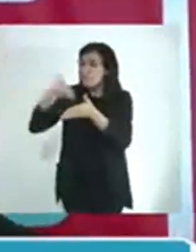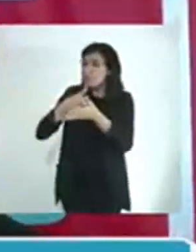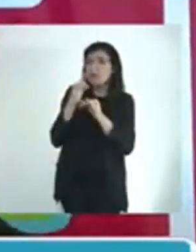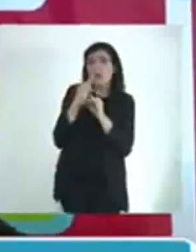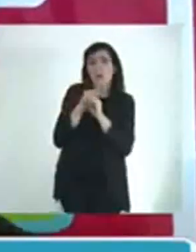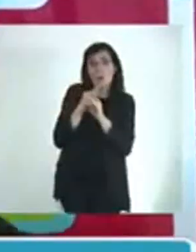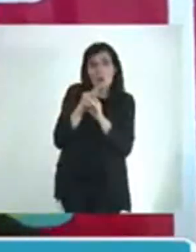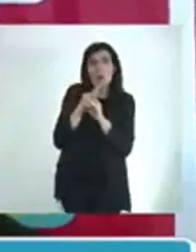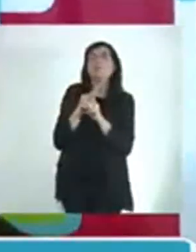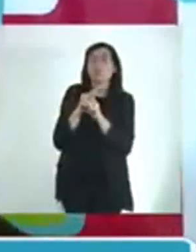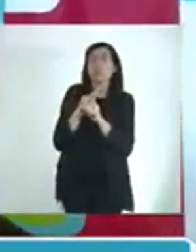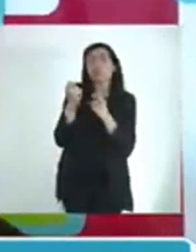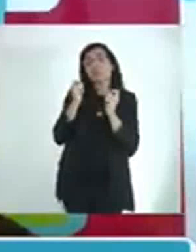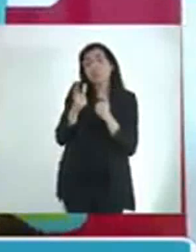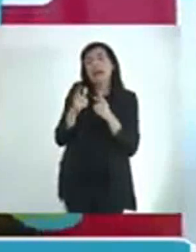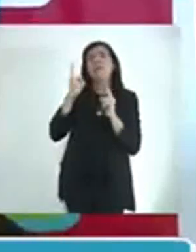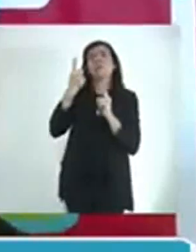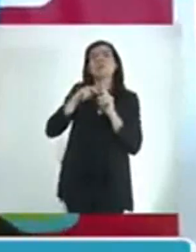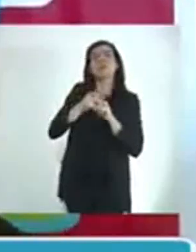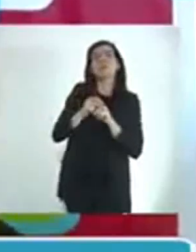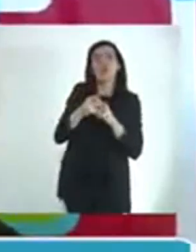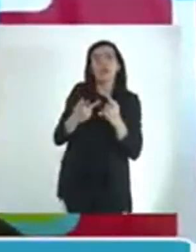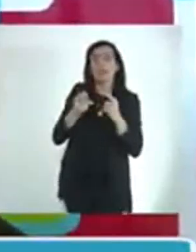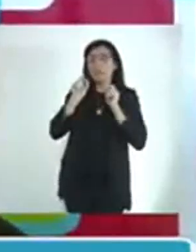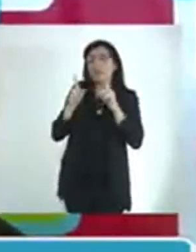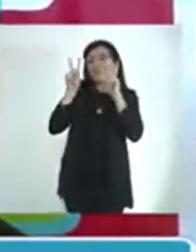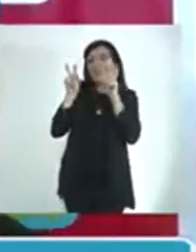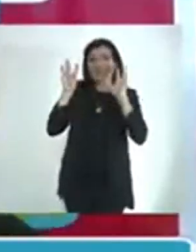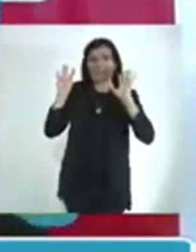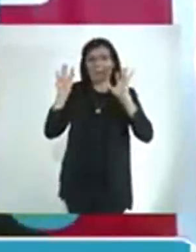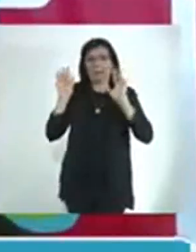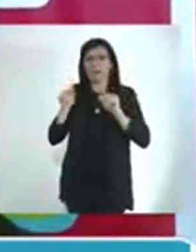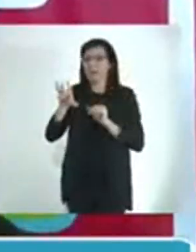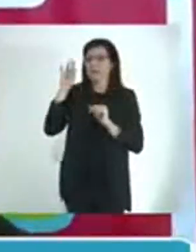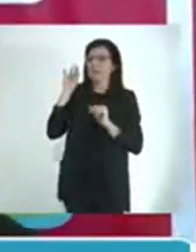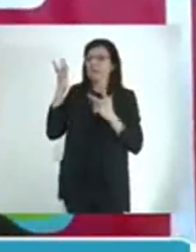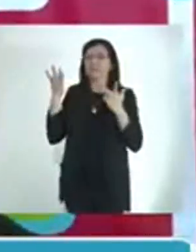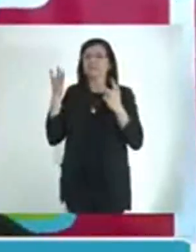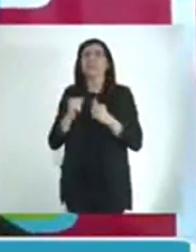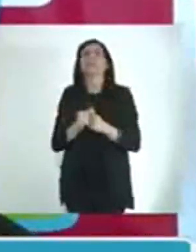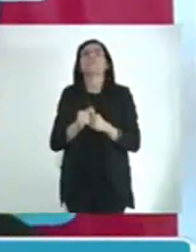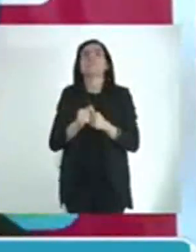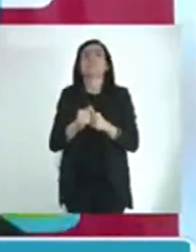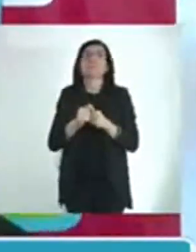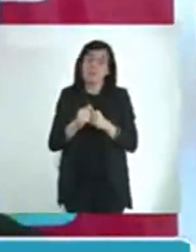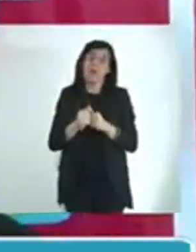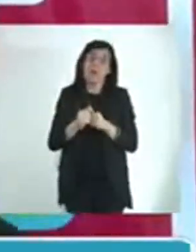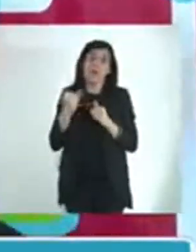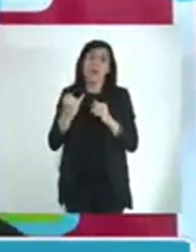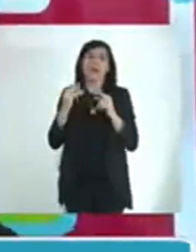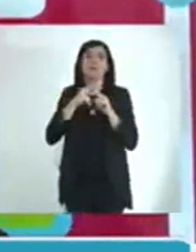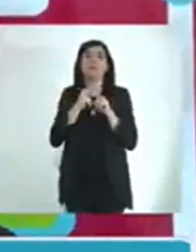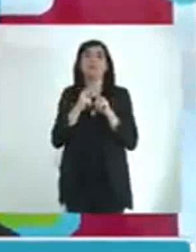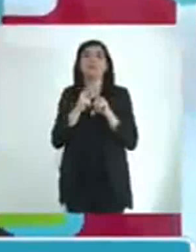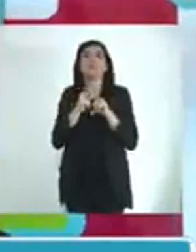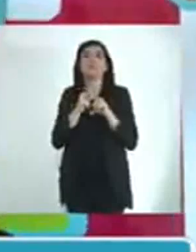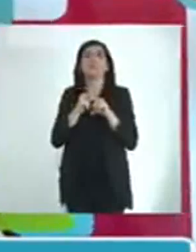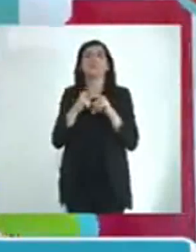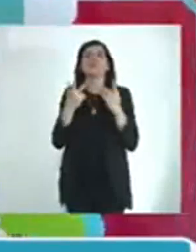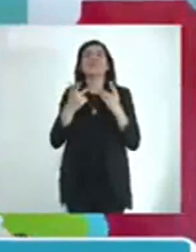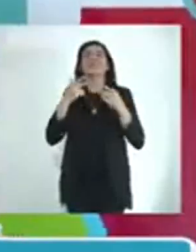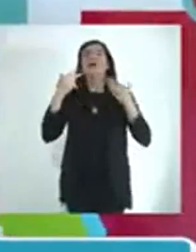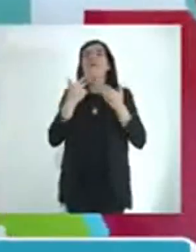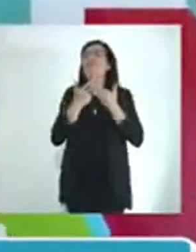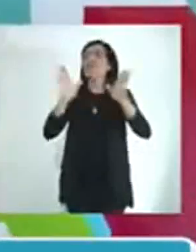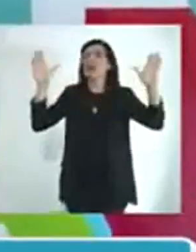adapta a la necesidad que tienen las escuelas. Y bueno, y también vamos a tener talleres para la comunidad, bueno, nuestros Genios en Acción, que también es uno de los